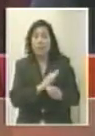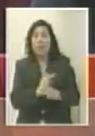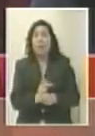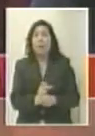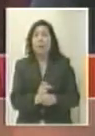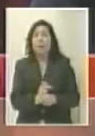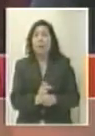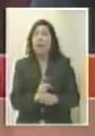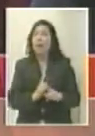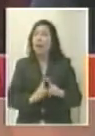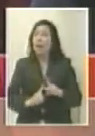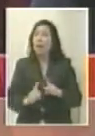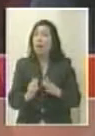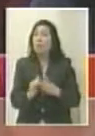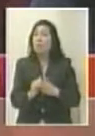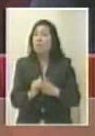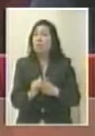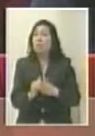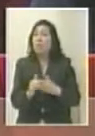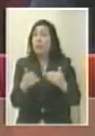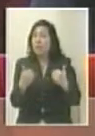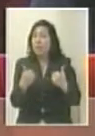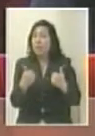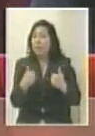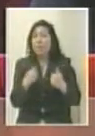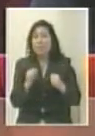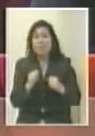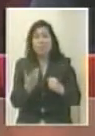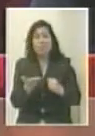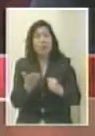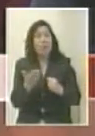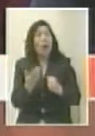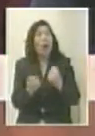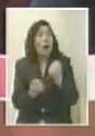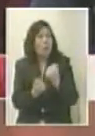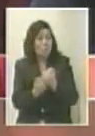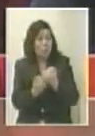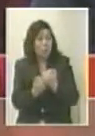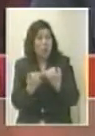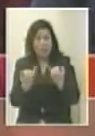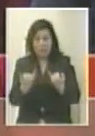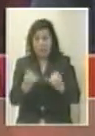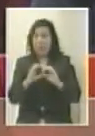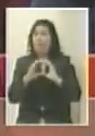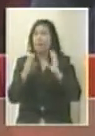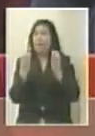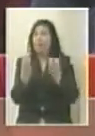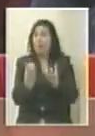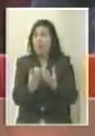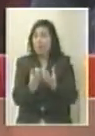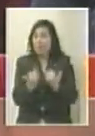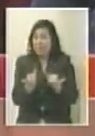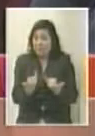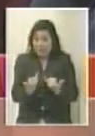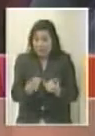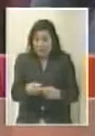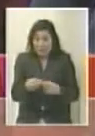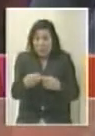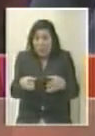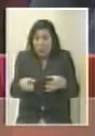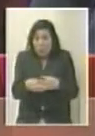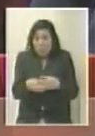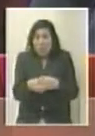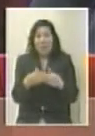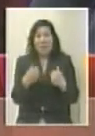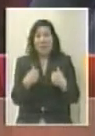Ambiental, algo en cuya fortaleza le quiero pedir mucho respaldo al Congreso de la República y en especial a esta comisión, porque si hay